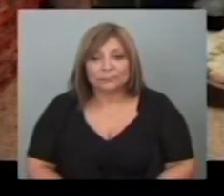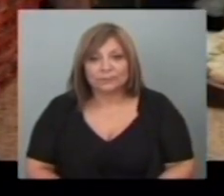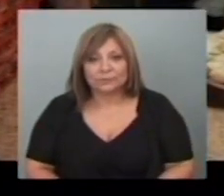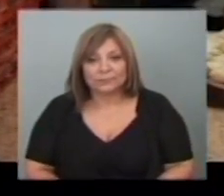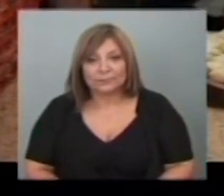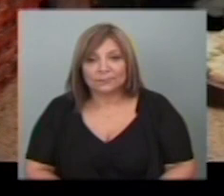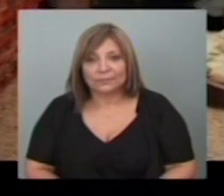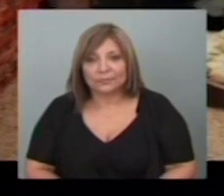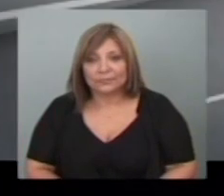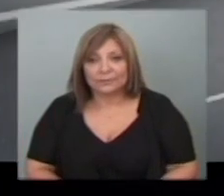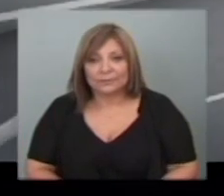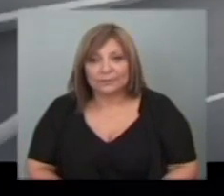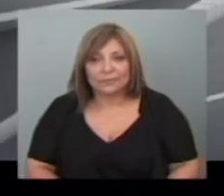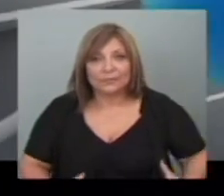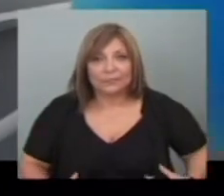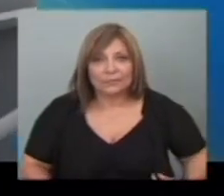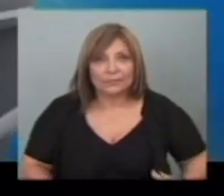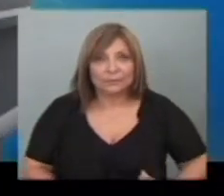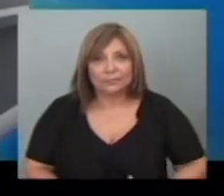Y a ustedes.